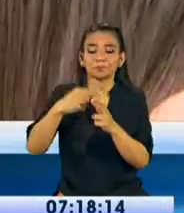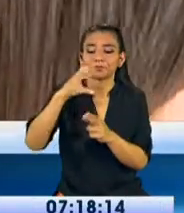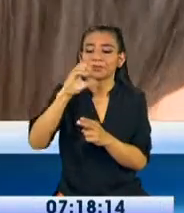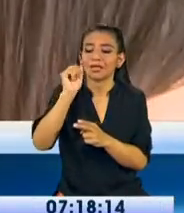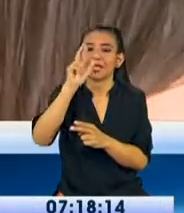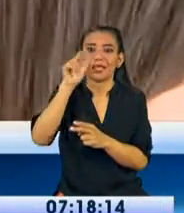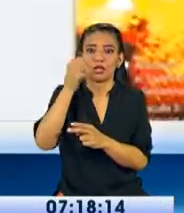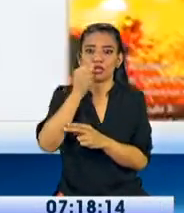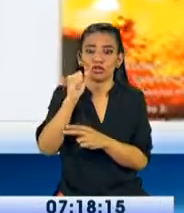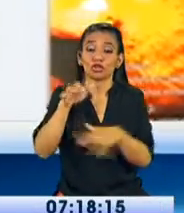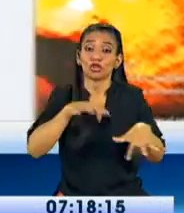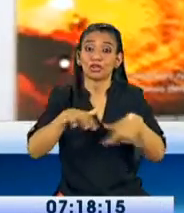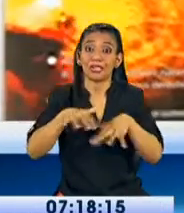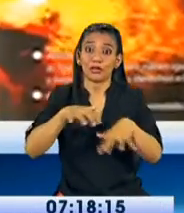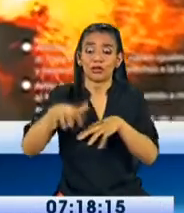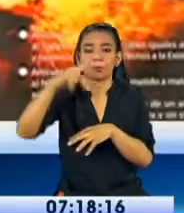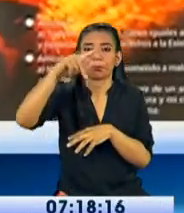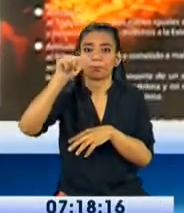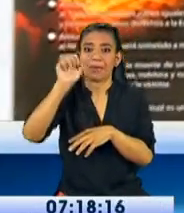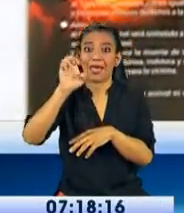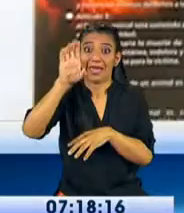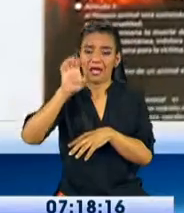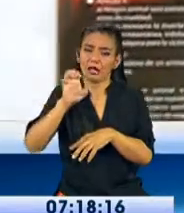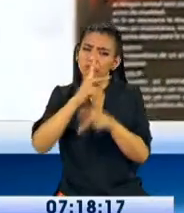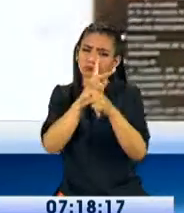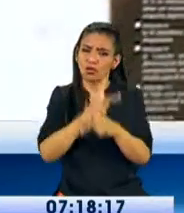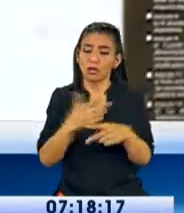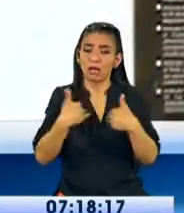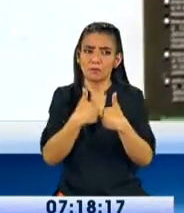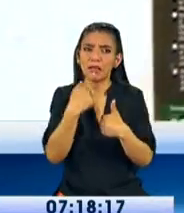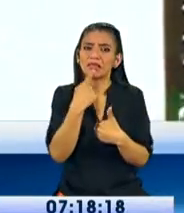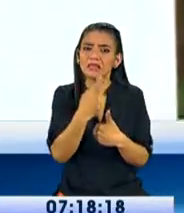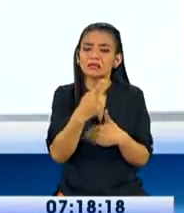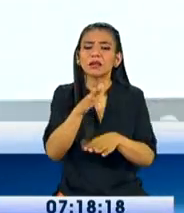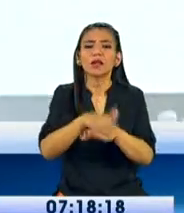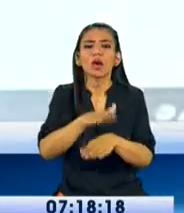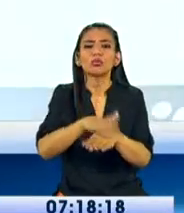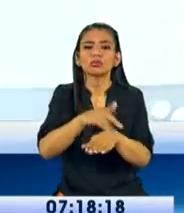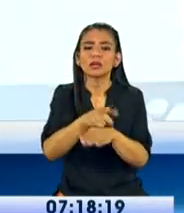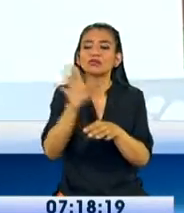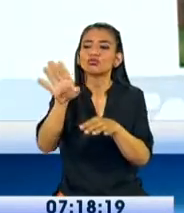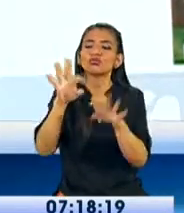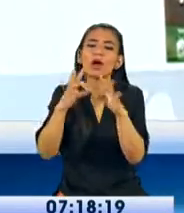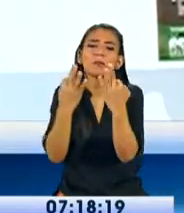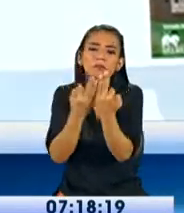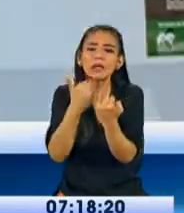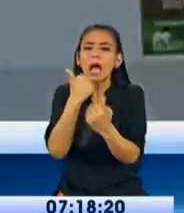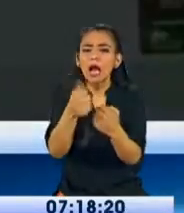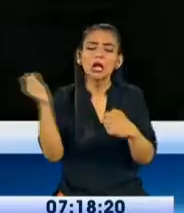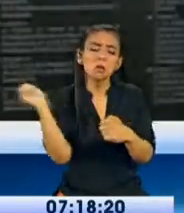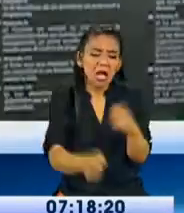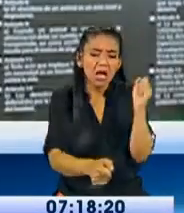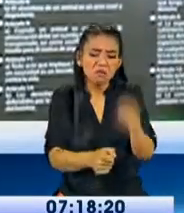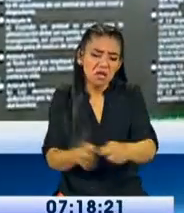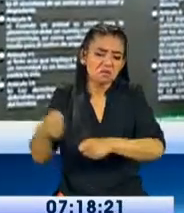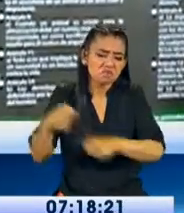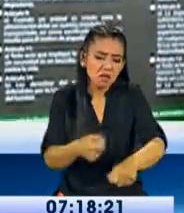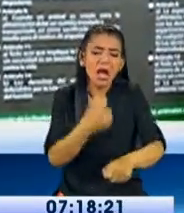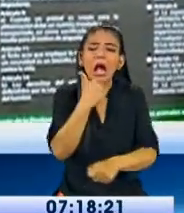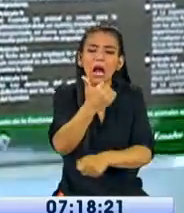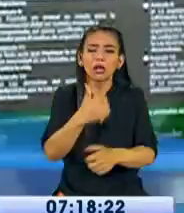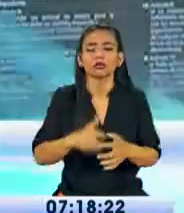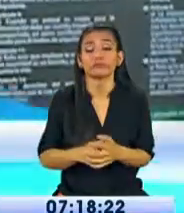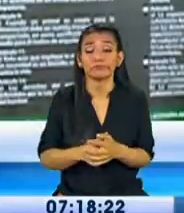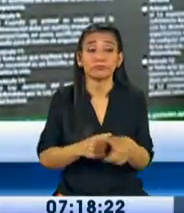de Bienestar Animal del PAE, el accionar de la perra fue consecuencia del maltrato que sufrió durante su crianza. Atena se fue